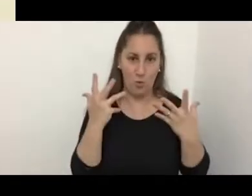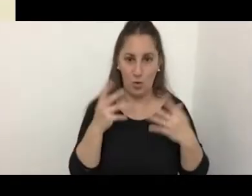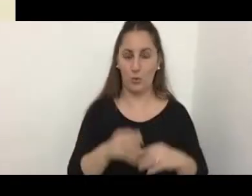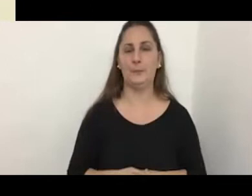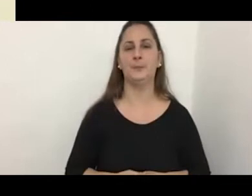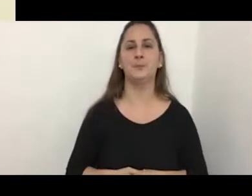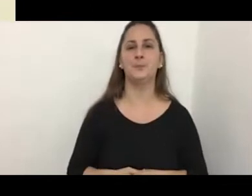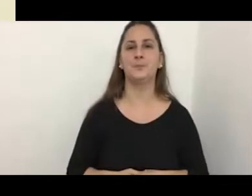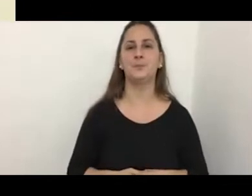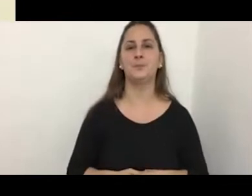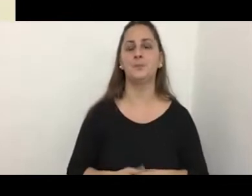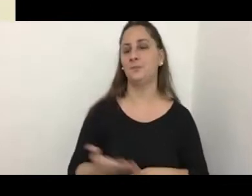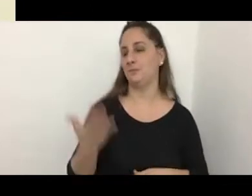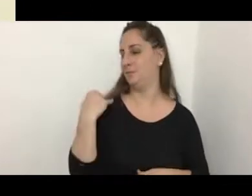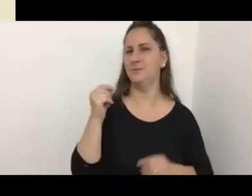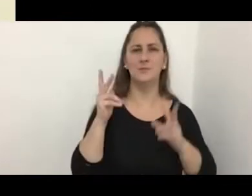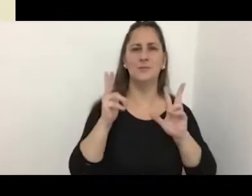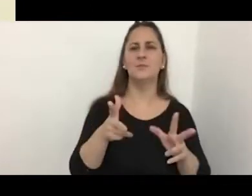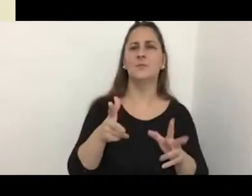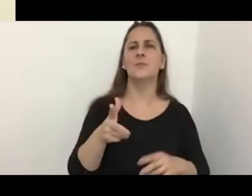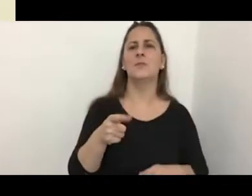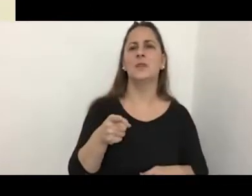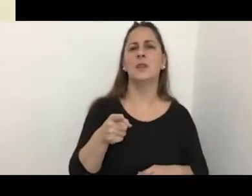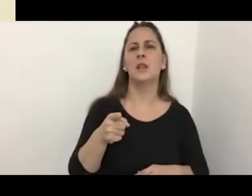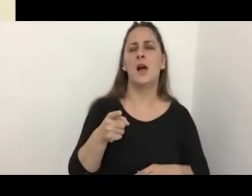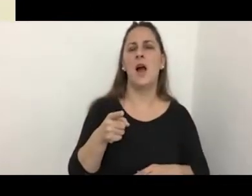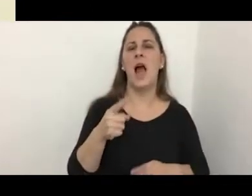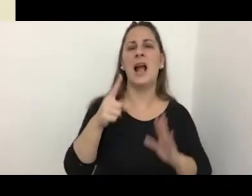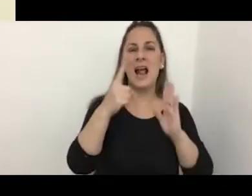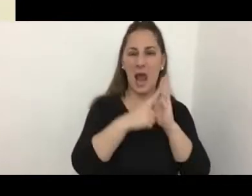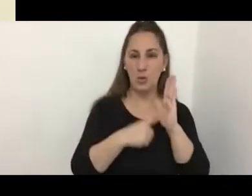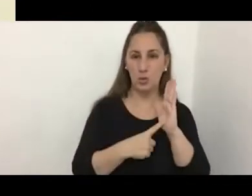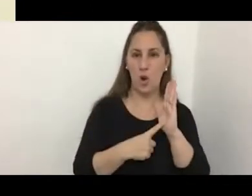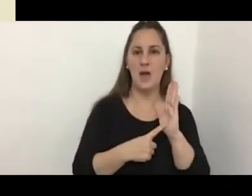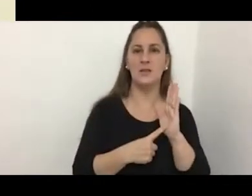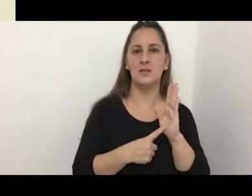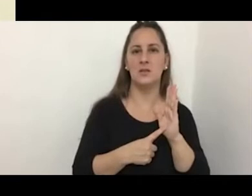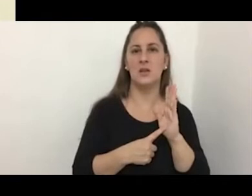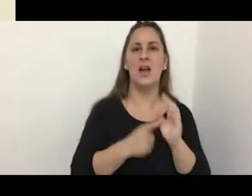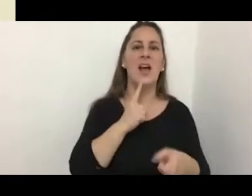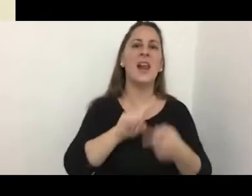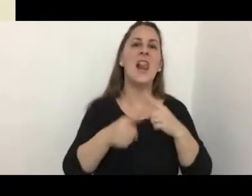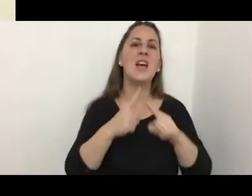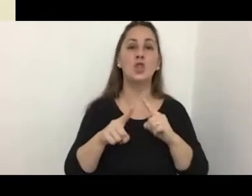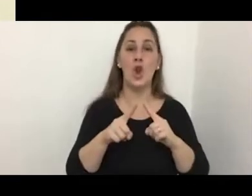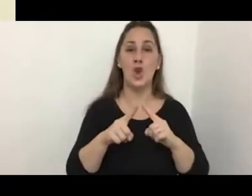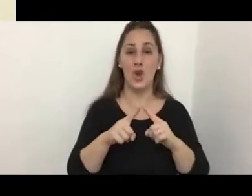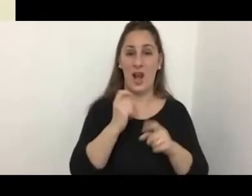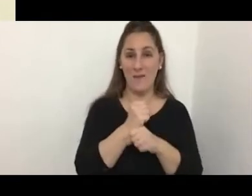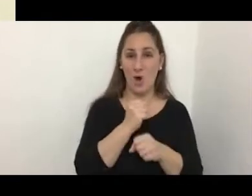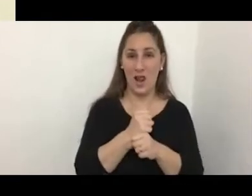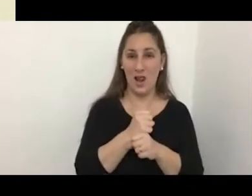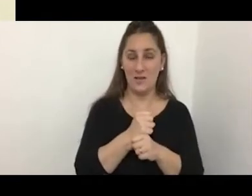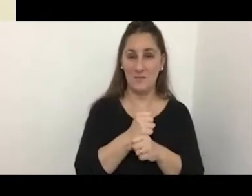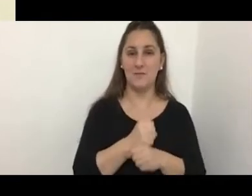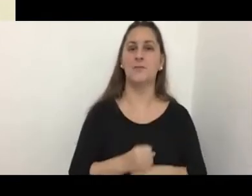O recién les mencionaba las cláusulas de relaciones laborales. Bueno,